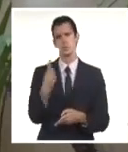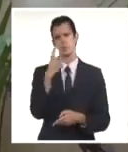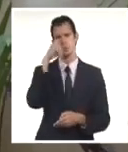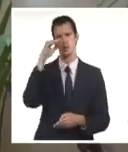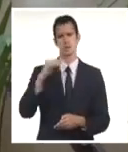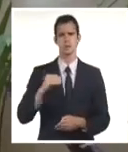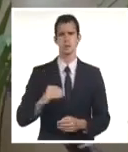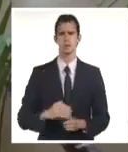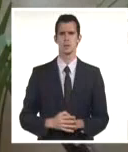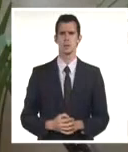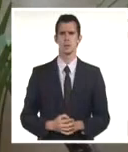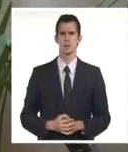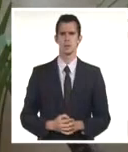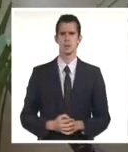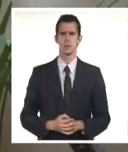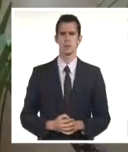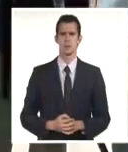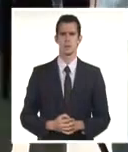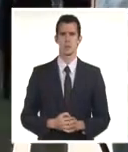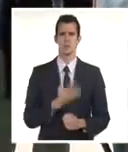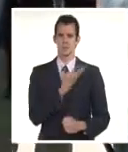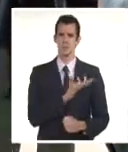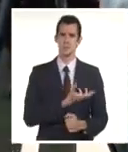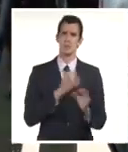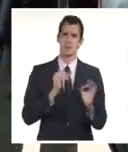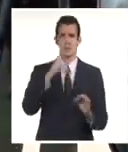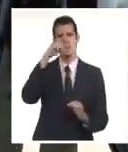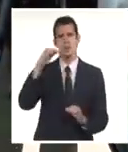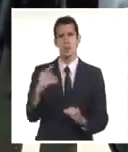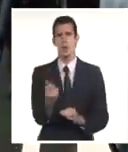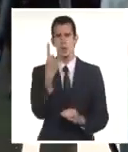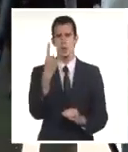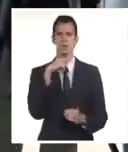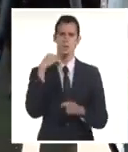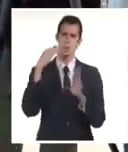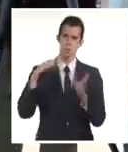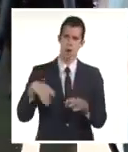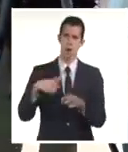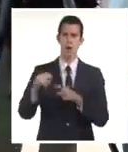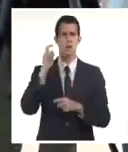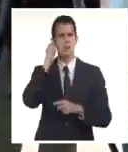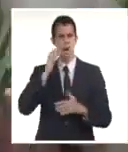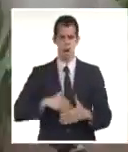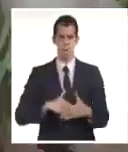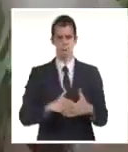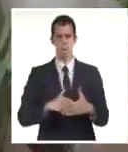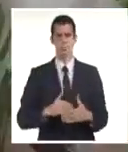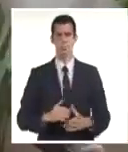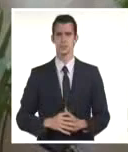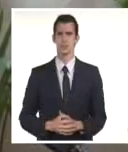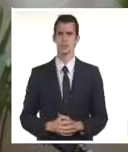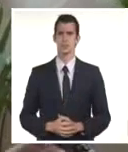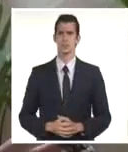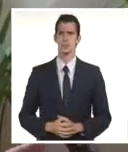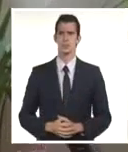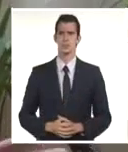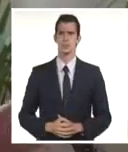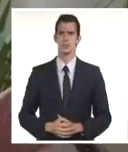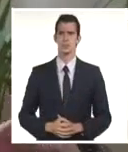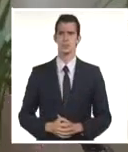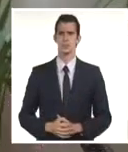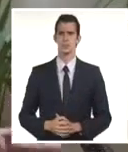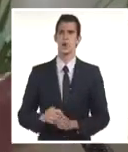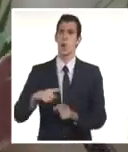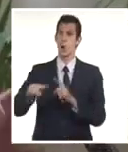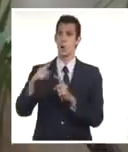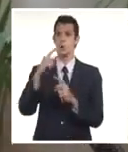niño. Entre los fallecidos hay un niño y hay una mujer que estaba embarazada. El otro elemento que se está trabajando es precisamente